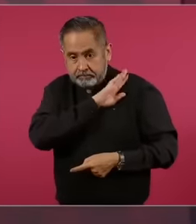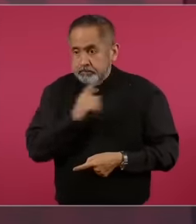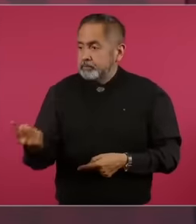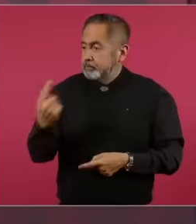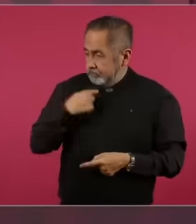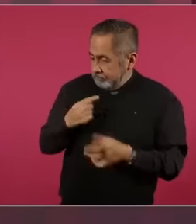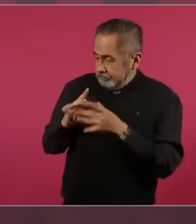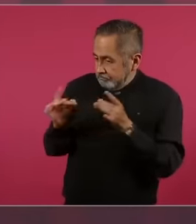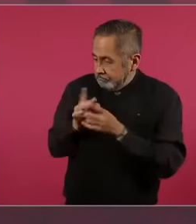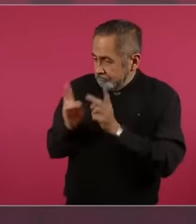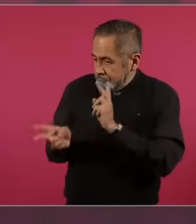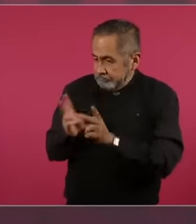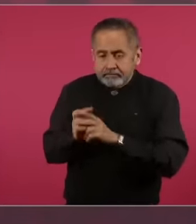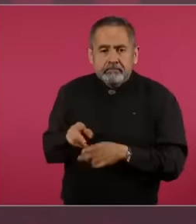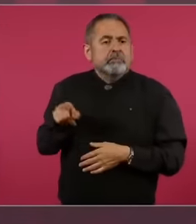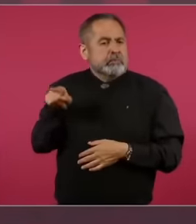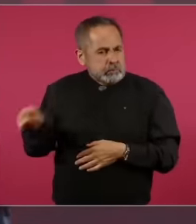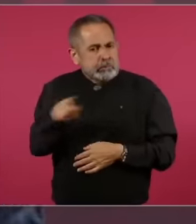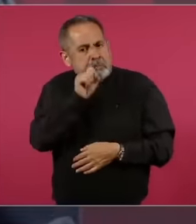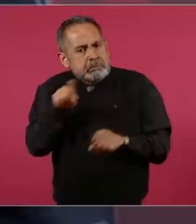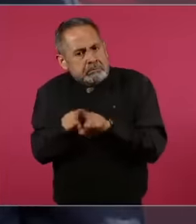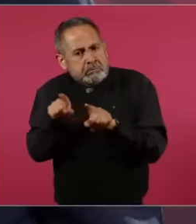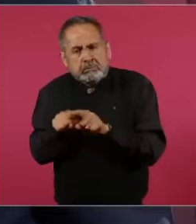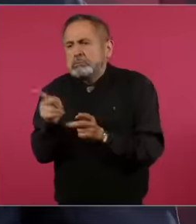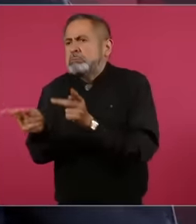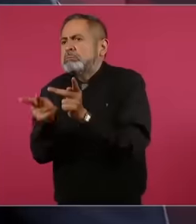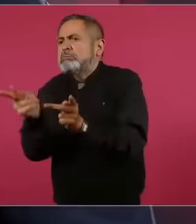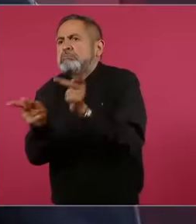que ella consultaba